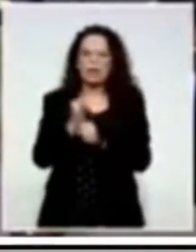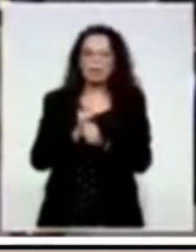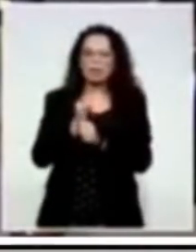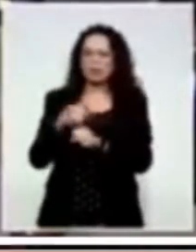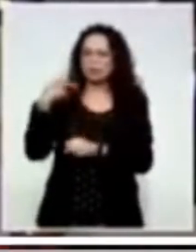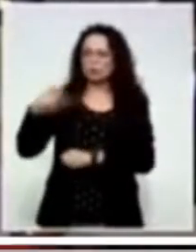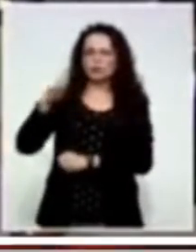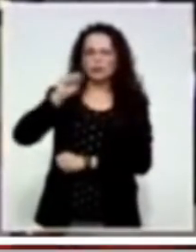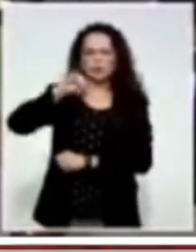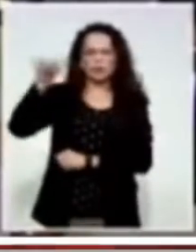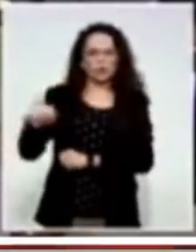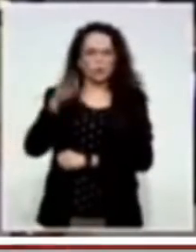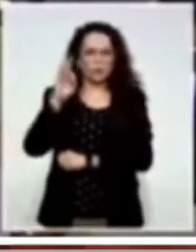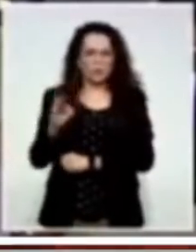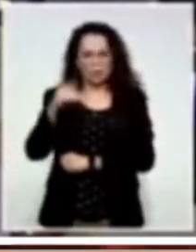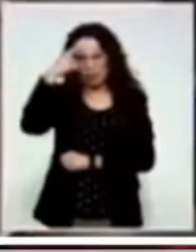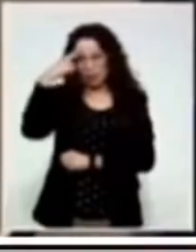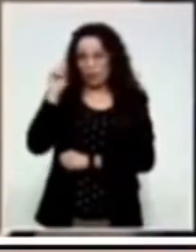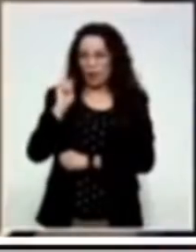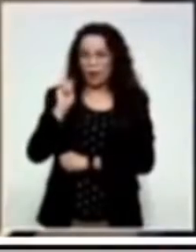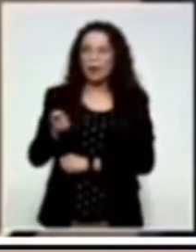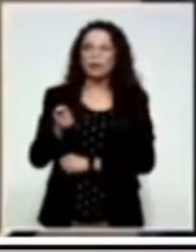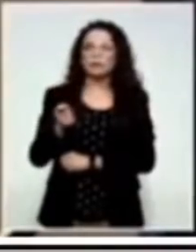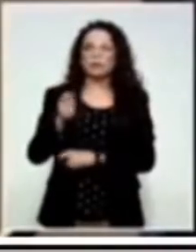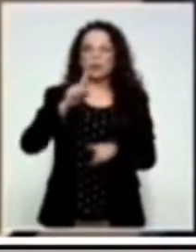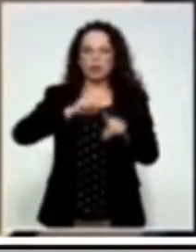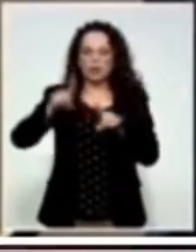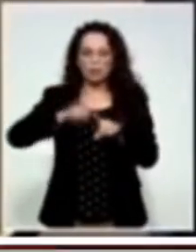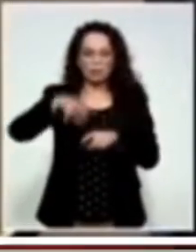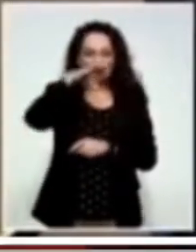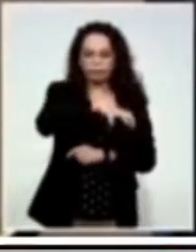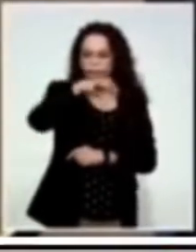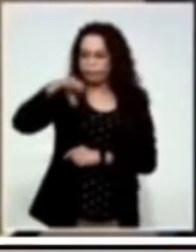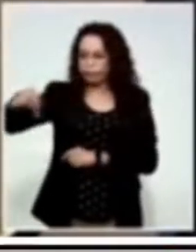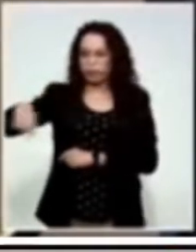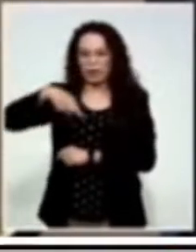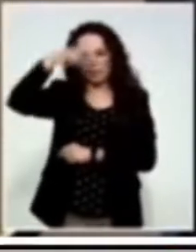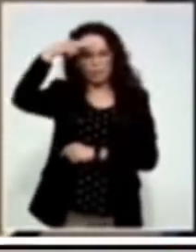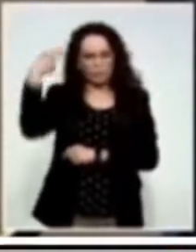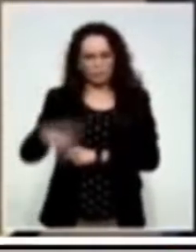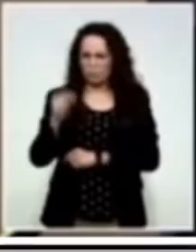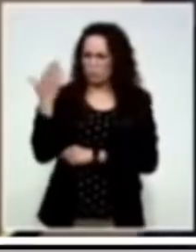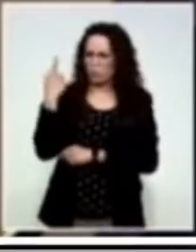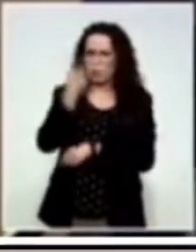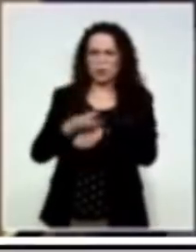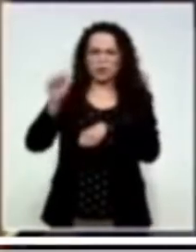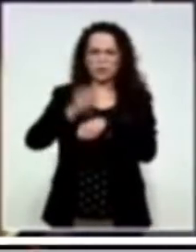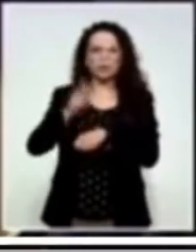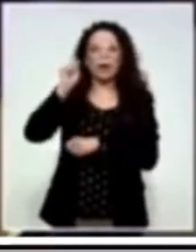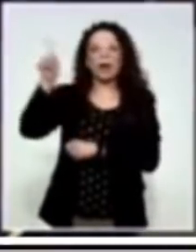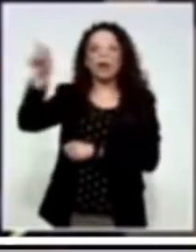Judicatura Federal sobre acoso en diversos circuitos, en diversos estados del país? Recordemos que hace unas semanas hubo una denuncia del tercer circuito en